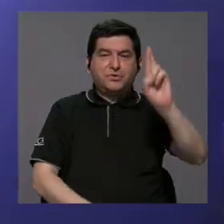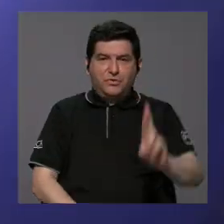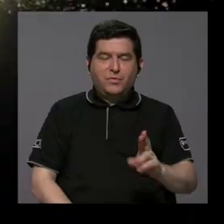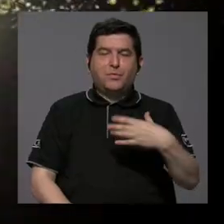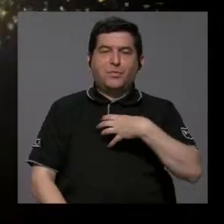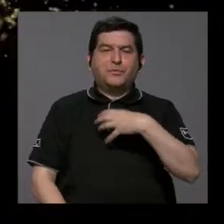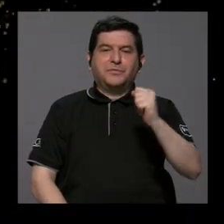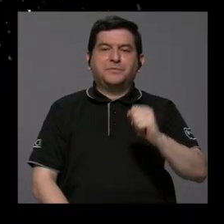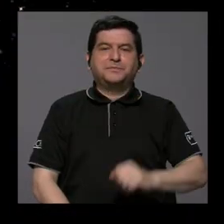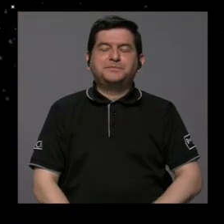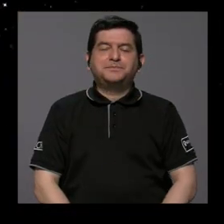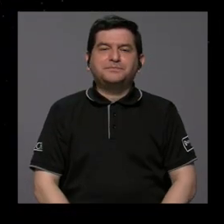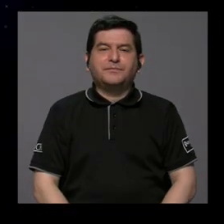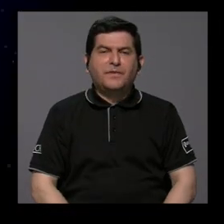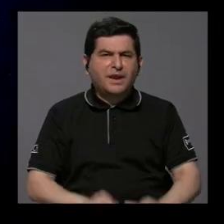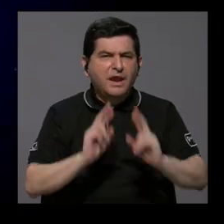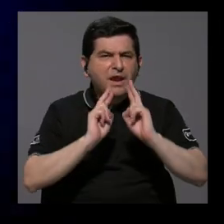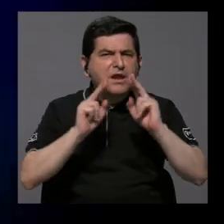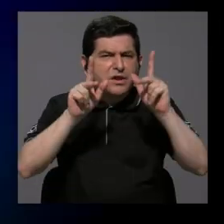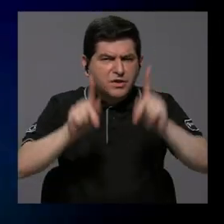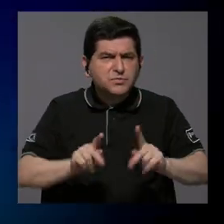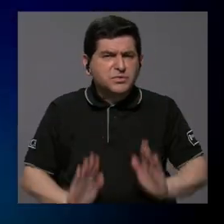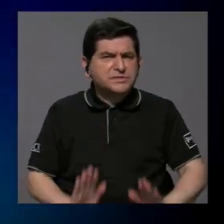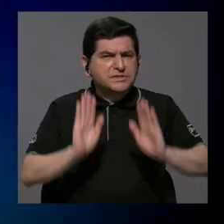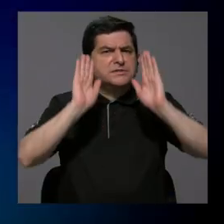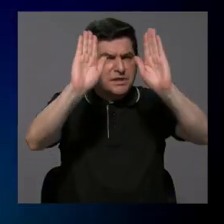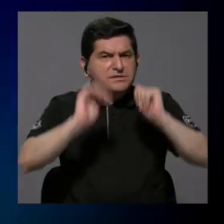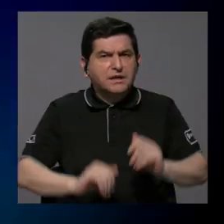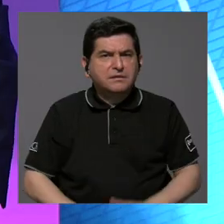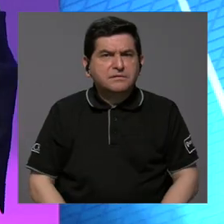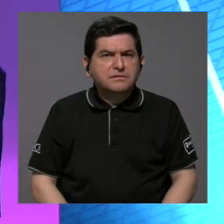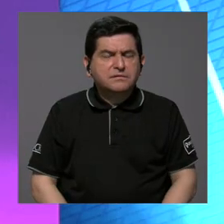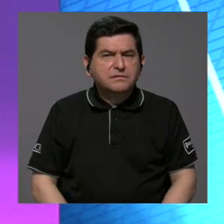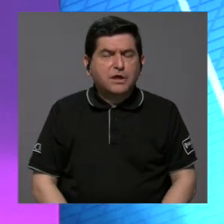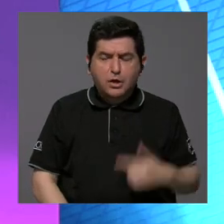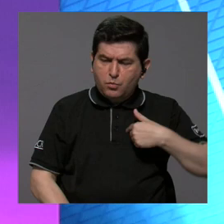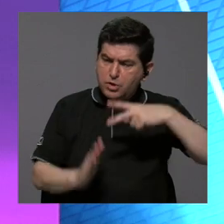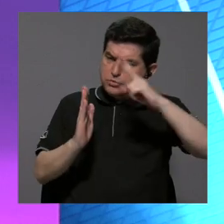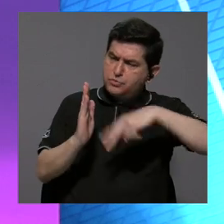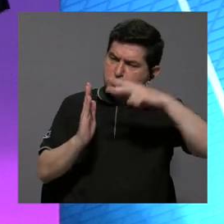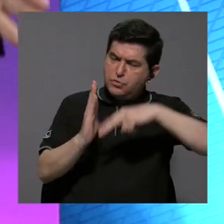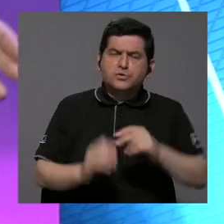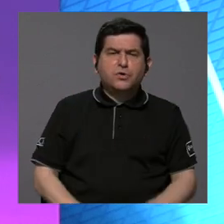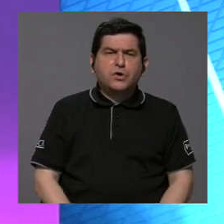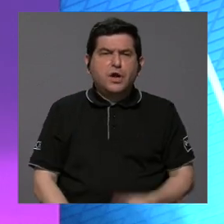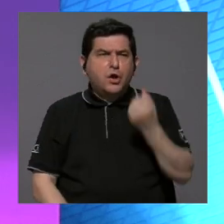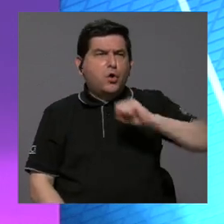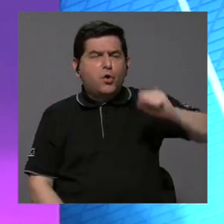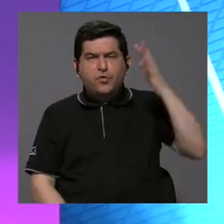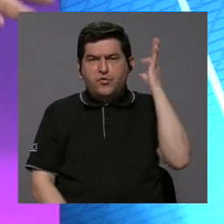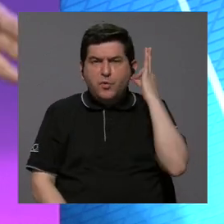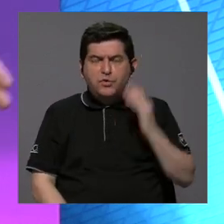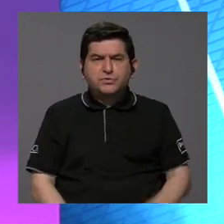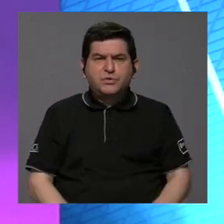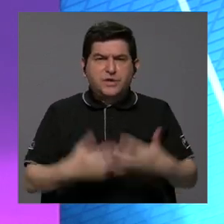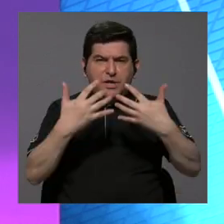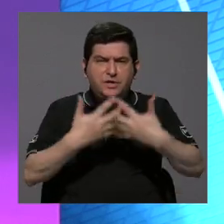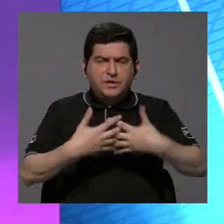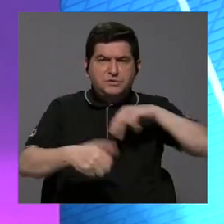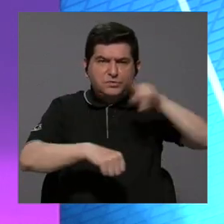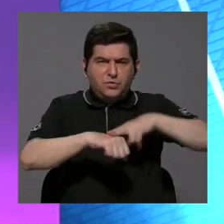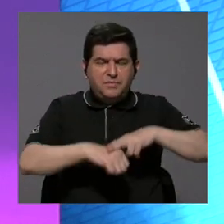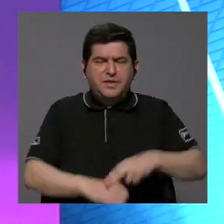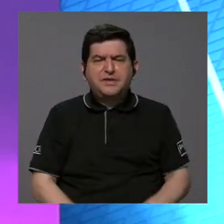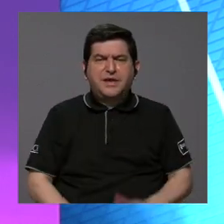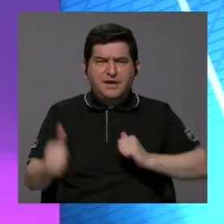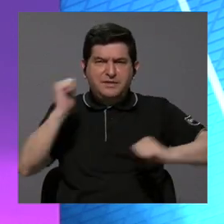verdad y la respuesta del público maravillosa porque leyendo pues lo que fue revolucionarias por la compañía Nacional de